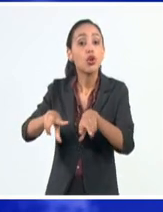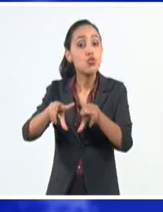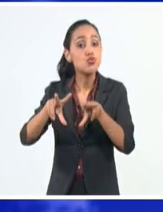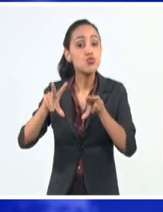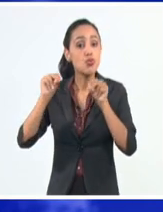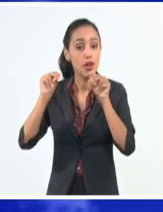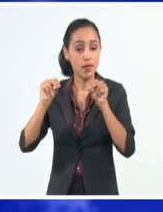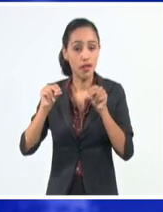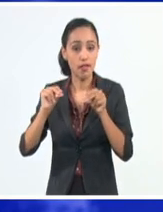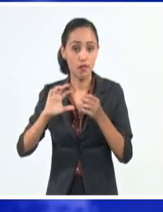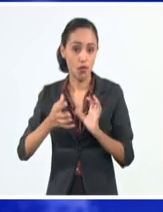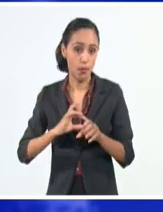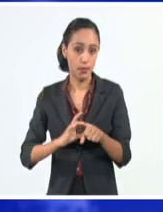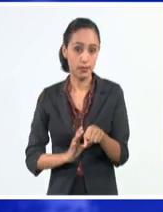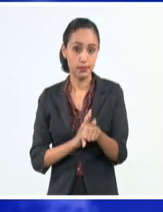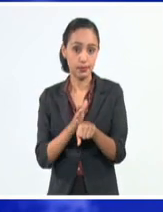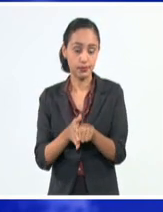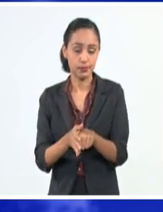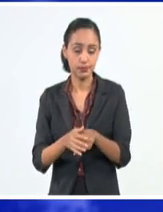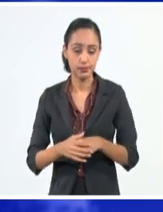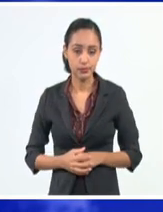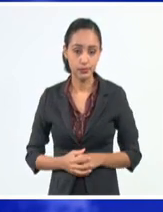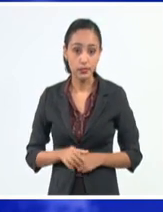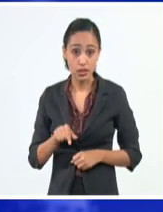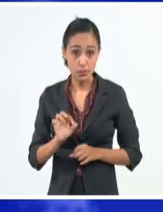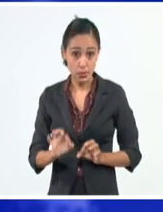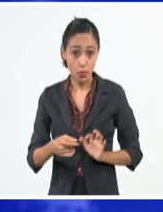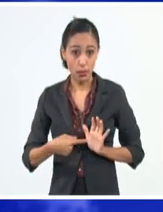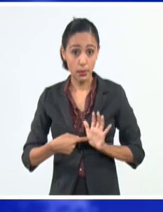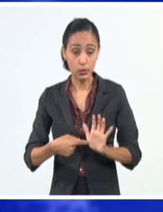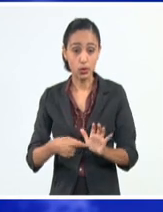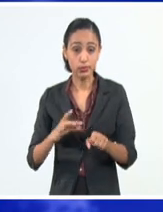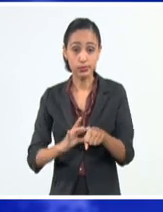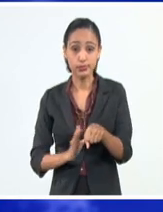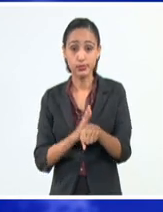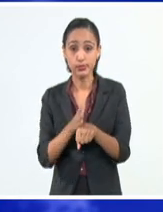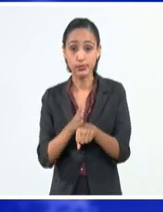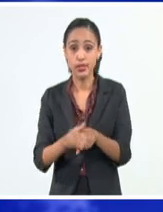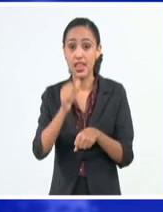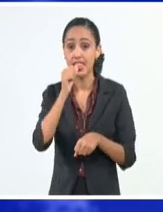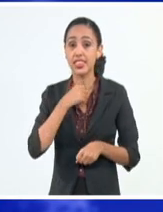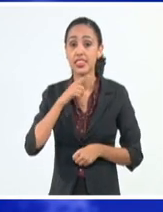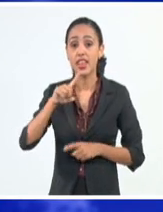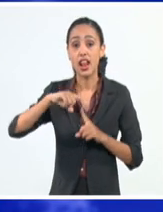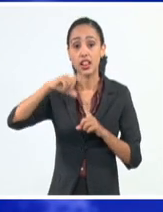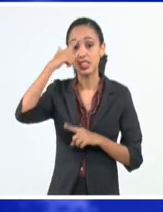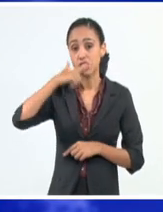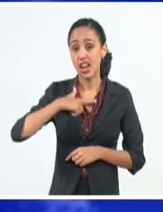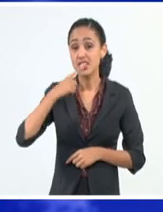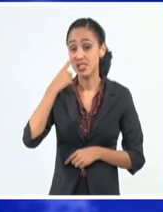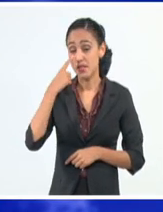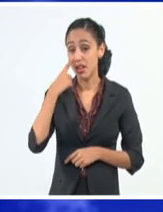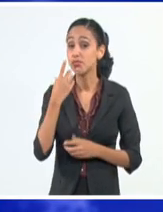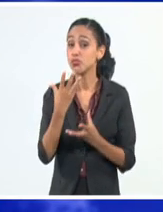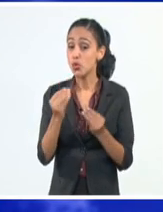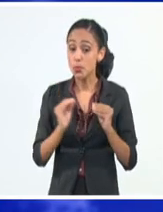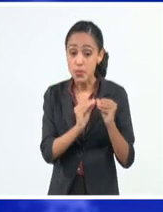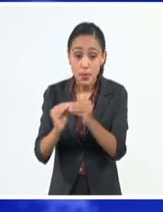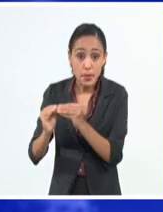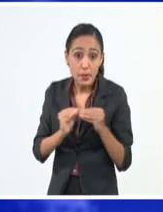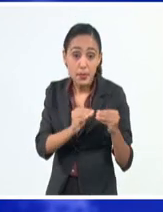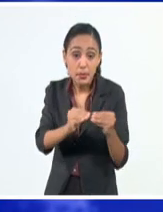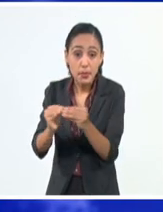algunas, pues como hemos visto, como ha demostrado la Delta, pues realmente con una contagiosidad muy elevada,